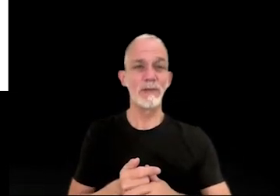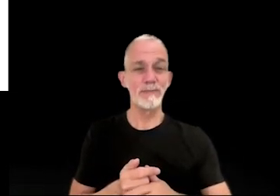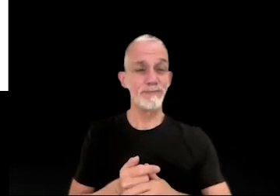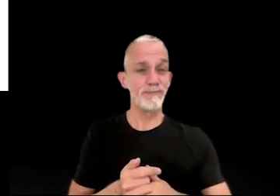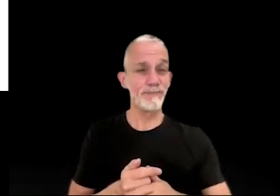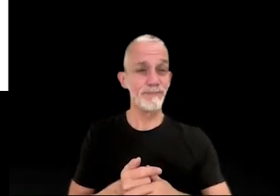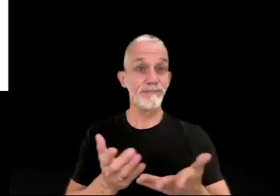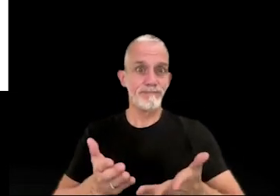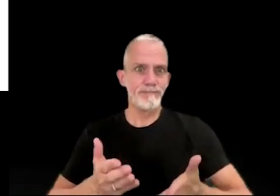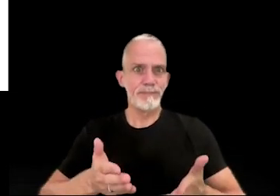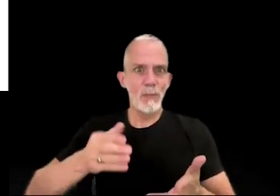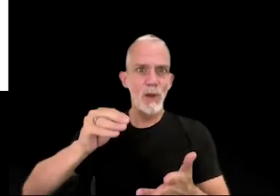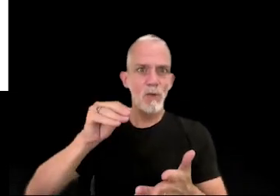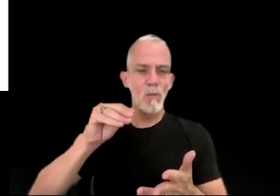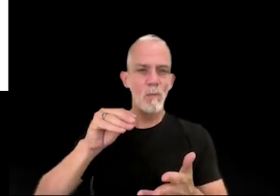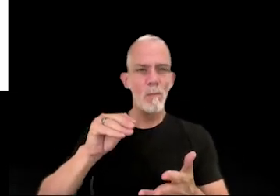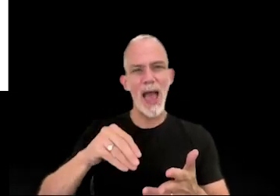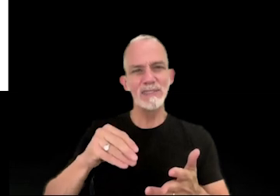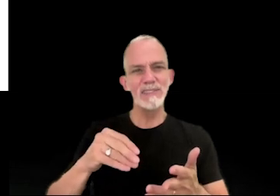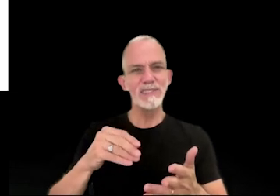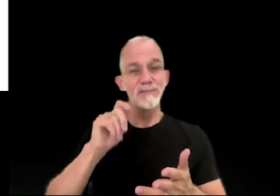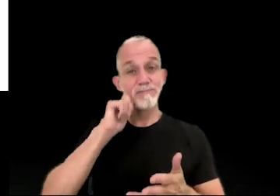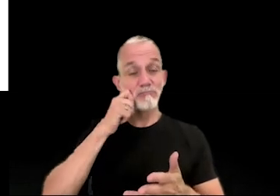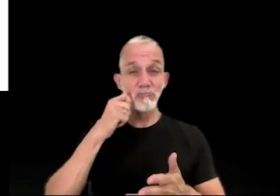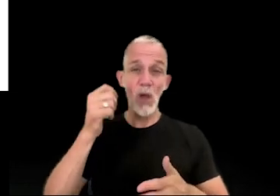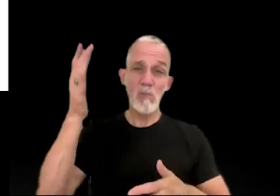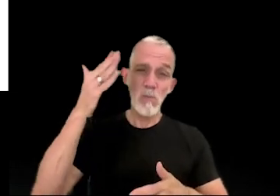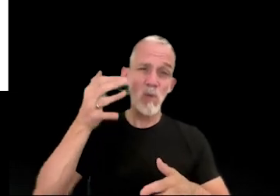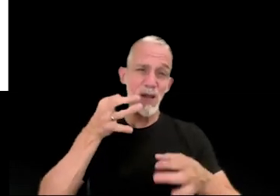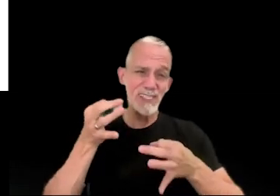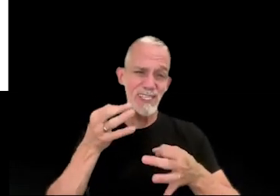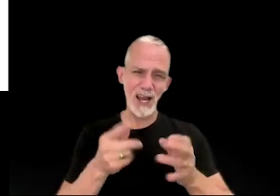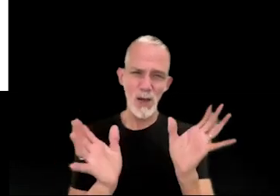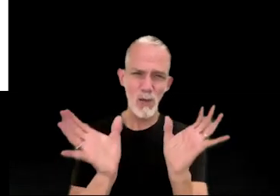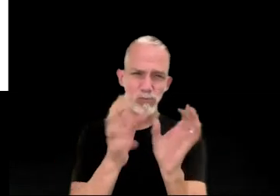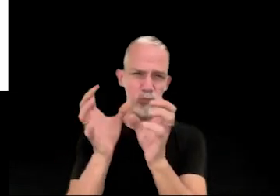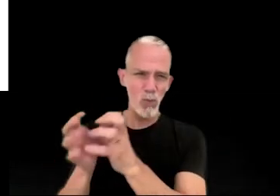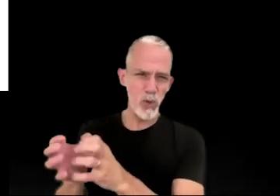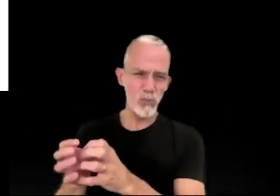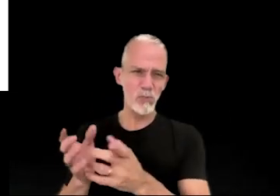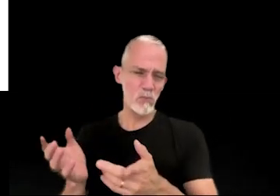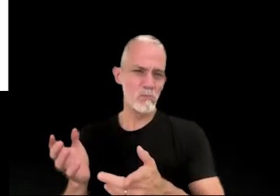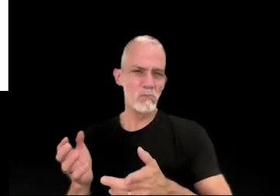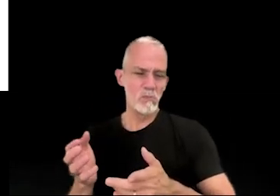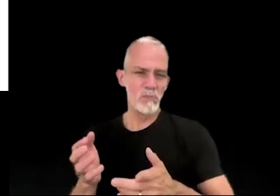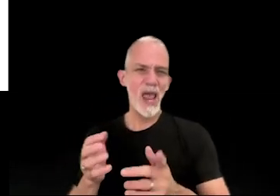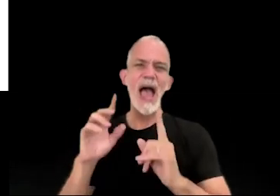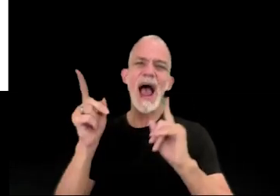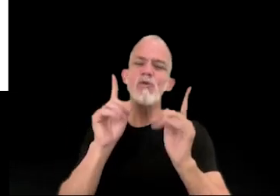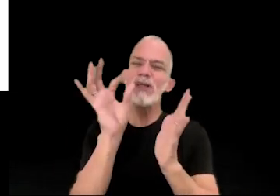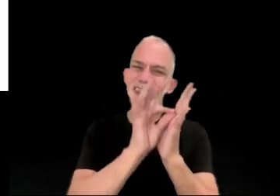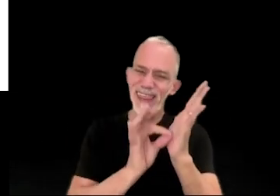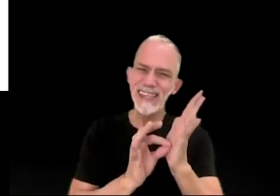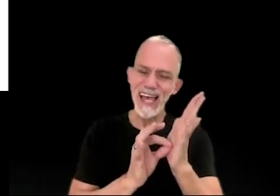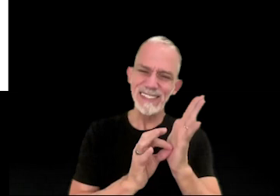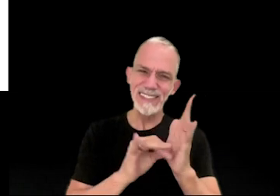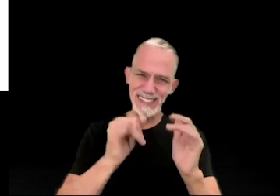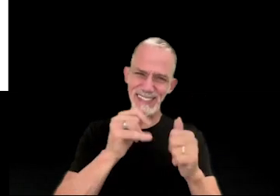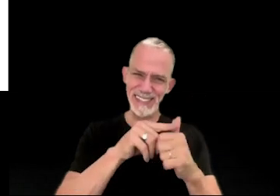hacer más agradable un poco la charla, los agrupé sin no dejar de decir algunos detalles respecto de cada